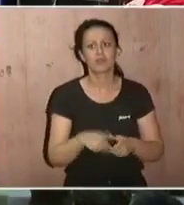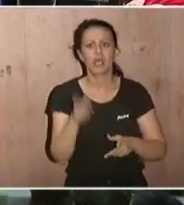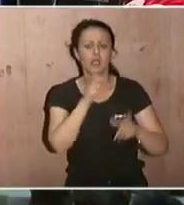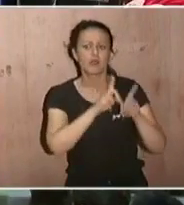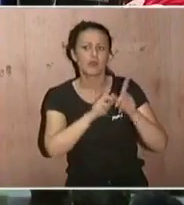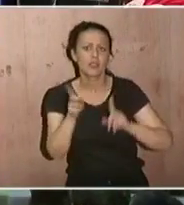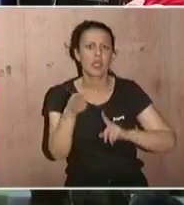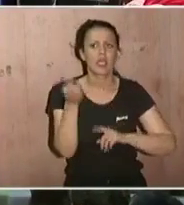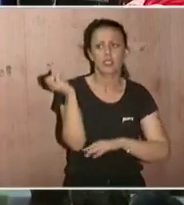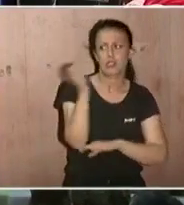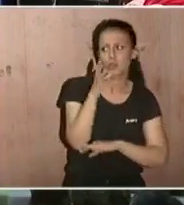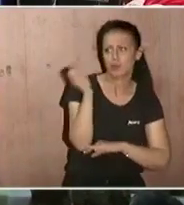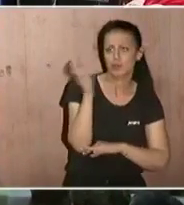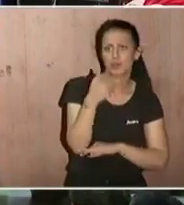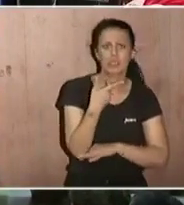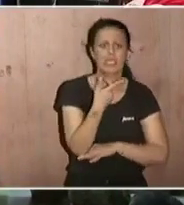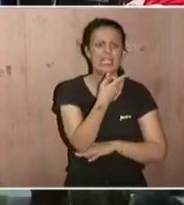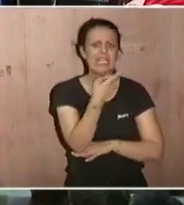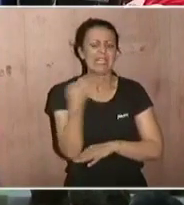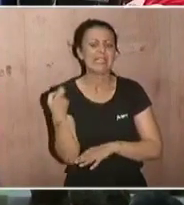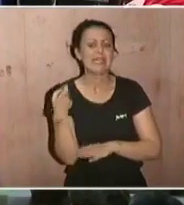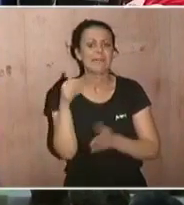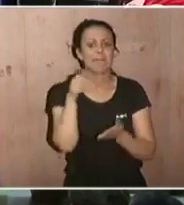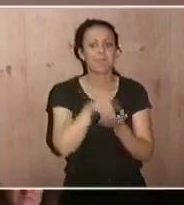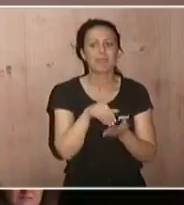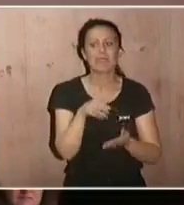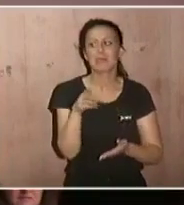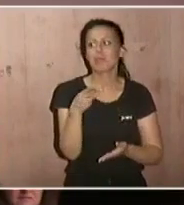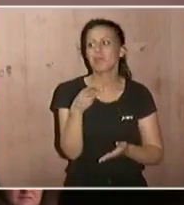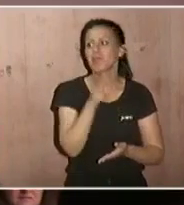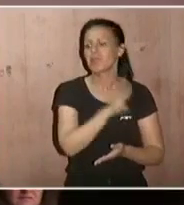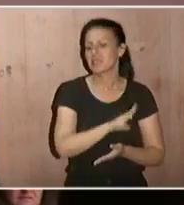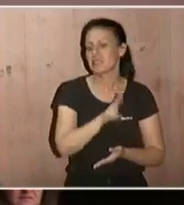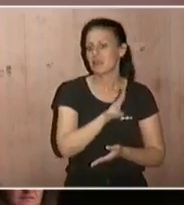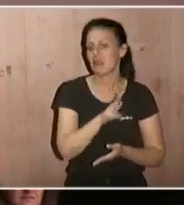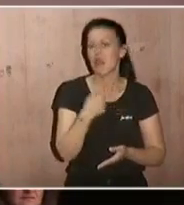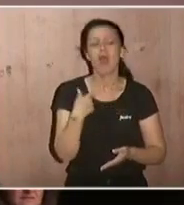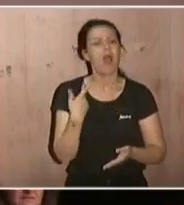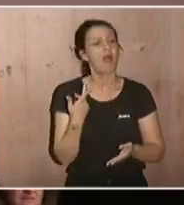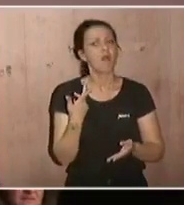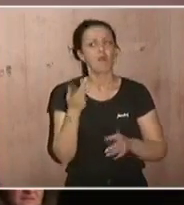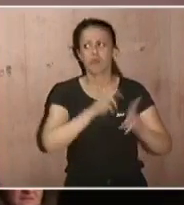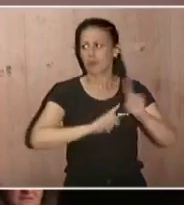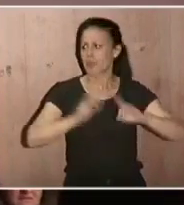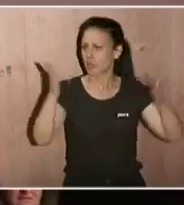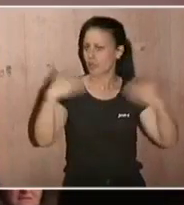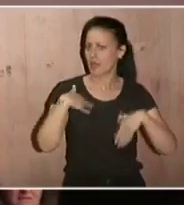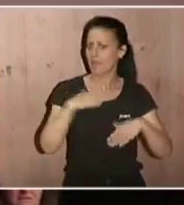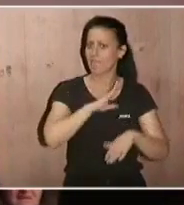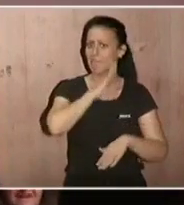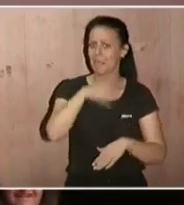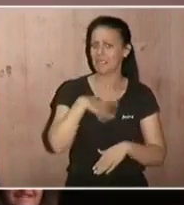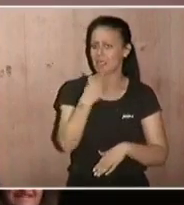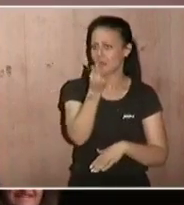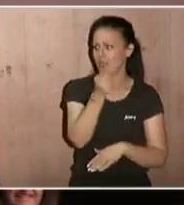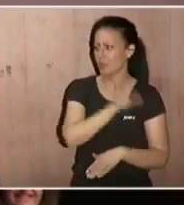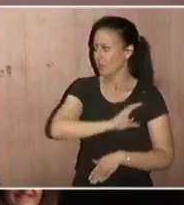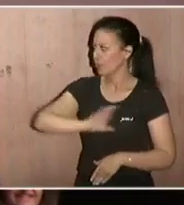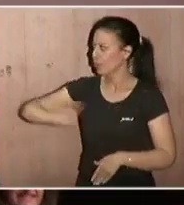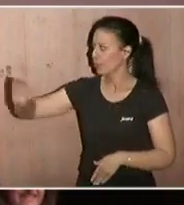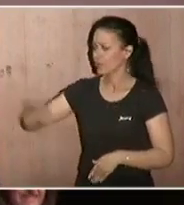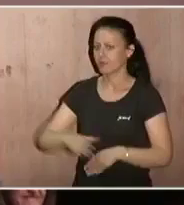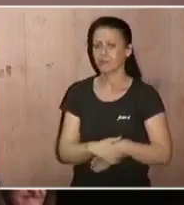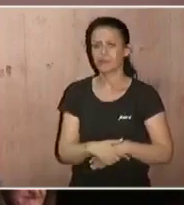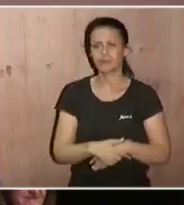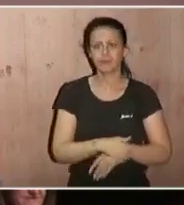los ponentes y alguna compensación, 100.000 pesetas. Y dice, nada, sin problemas, mañana te llevan el dinero a la facultad. Y al día siguiente